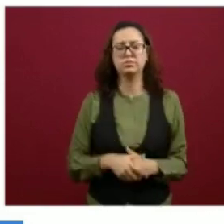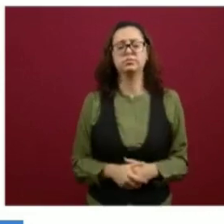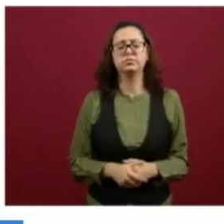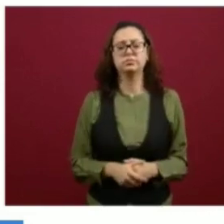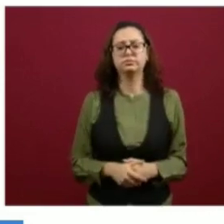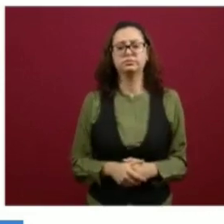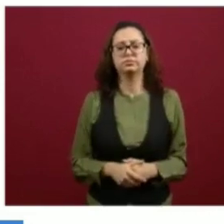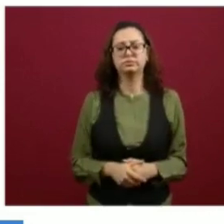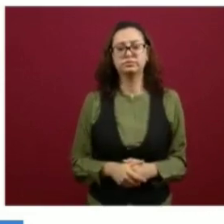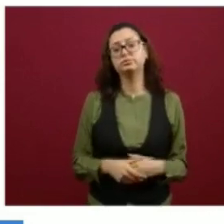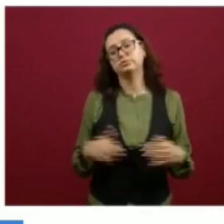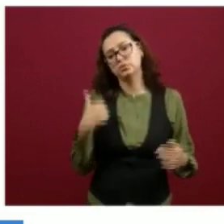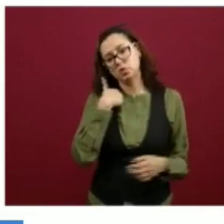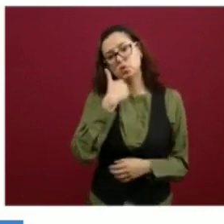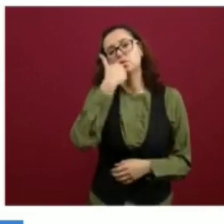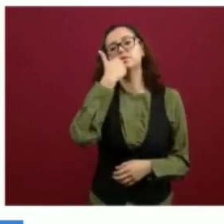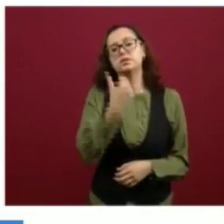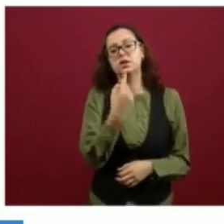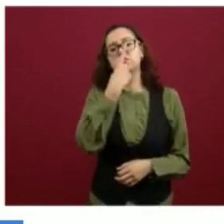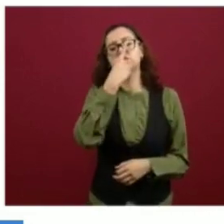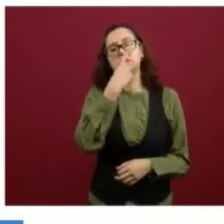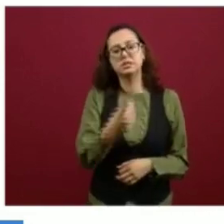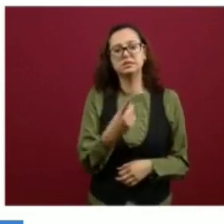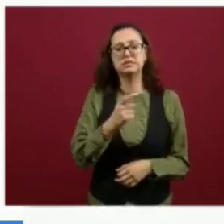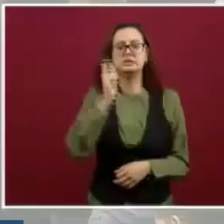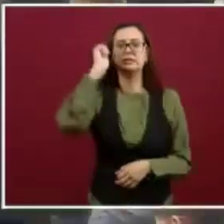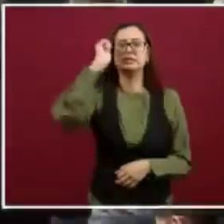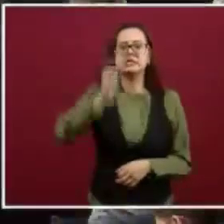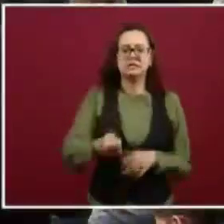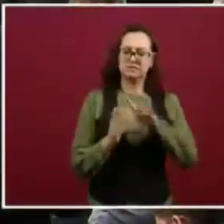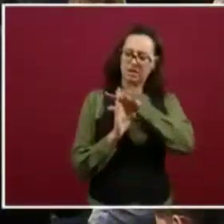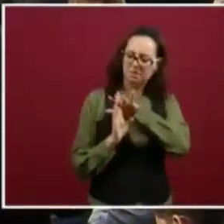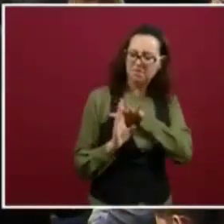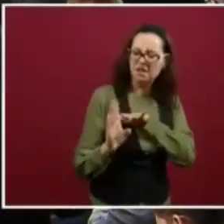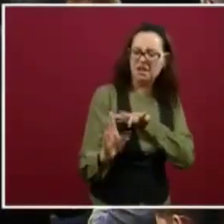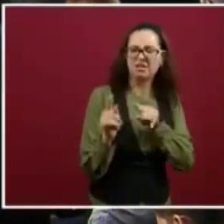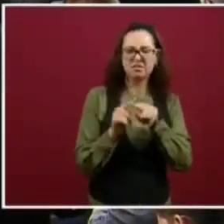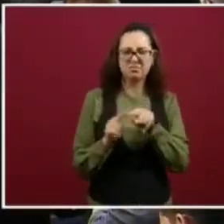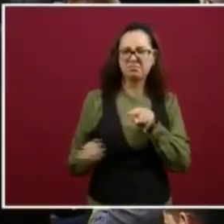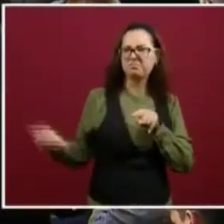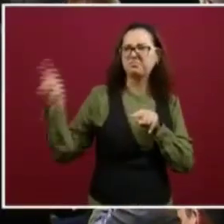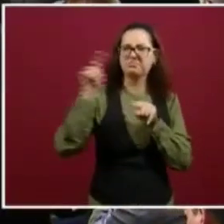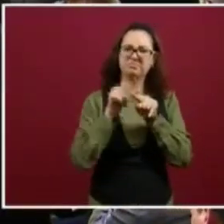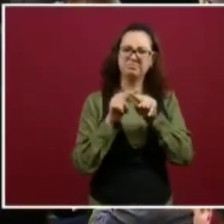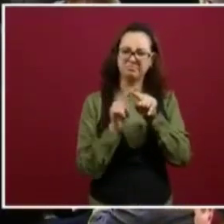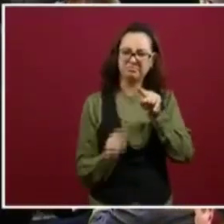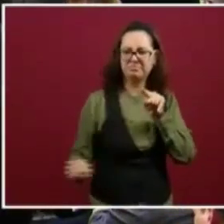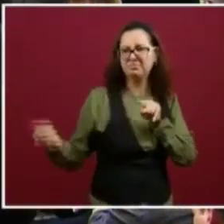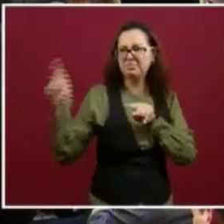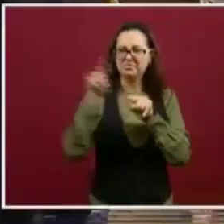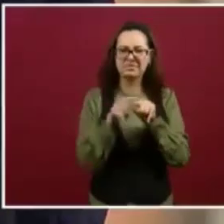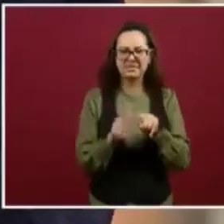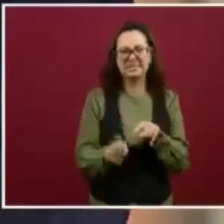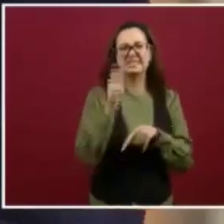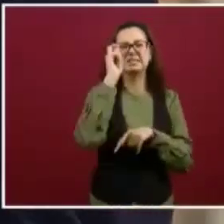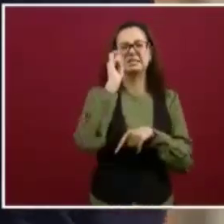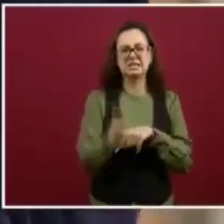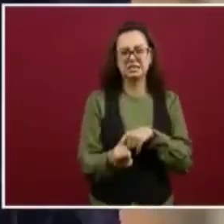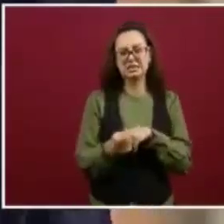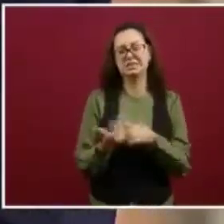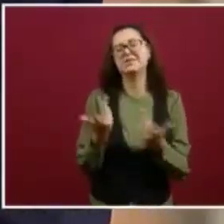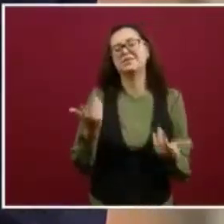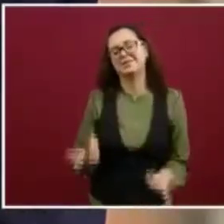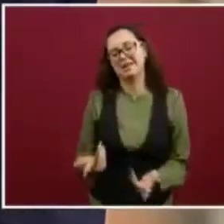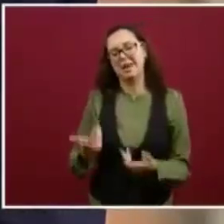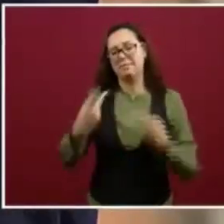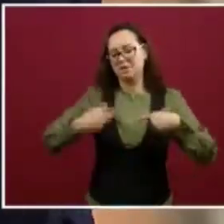yo quisiera decir, bueno, obviamente, ¿de qué se trata el ciclo migratorio? Usted lo dijo también, es poner los derechos de los migrantes y los refugiados en